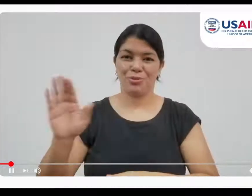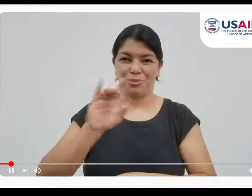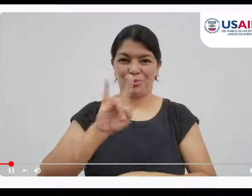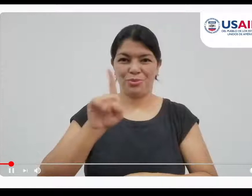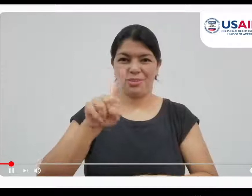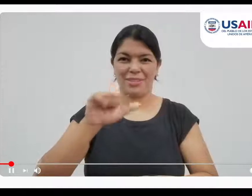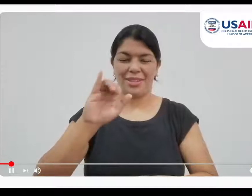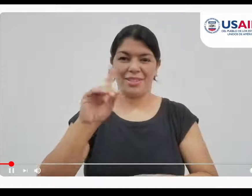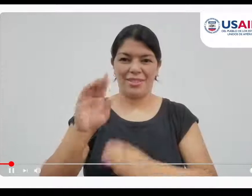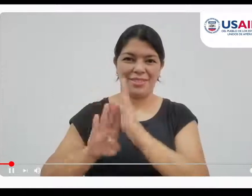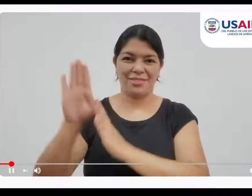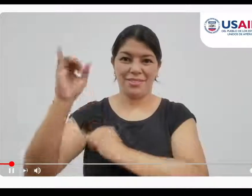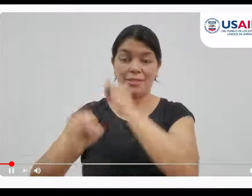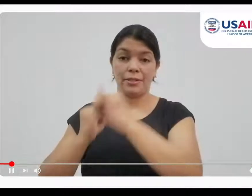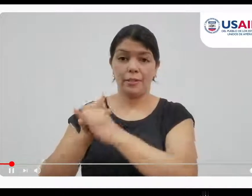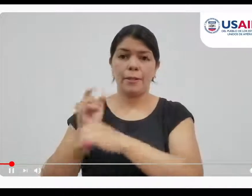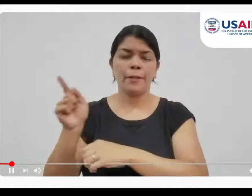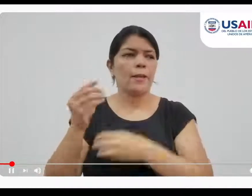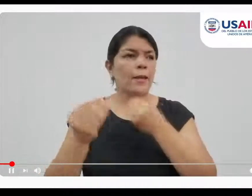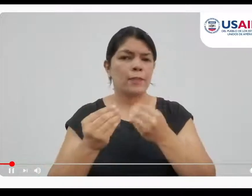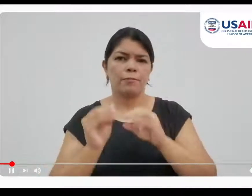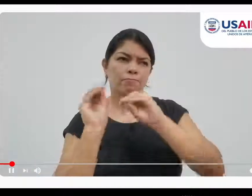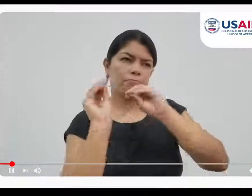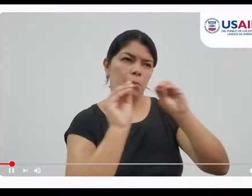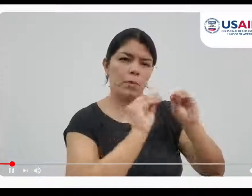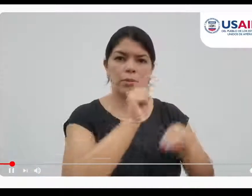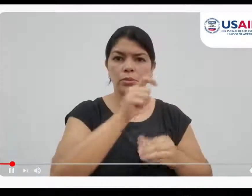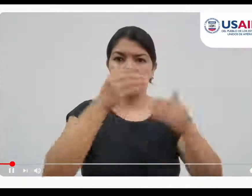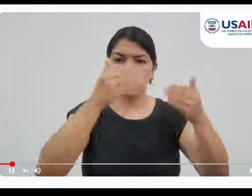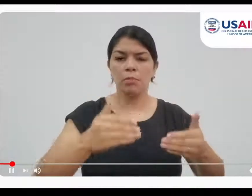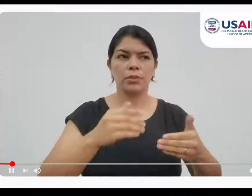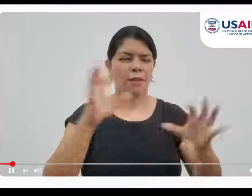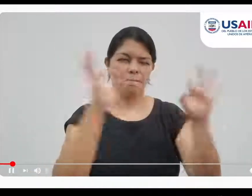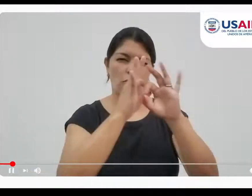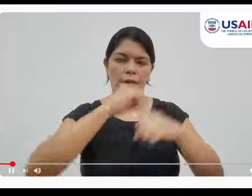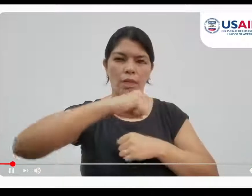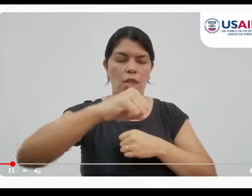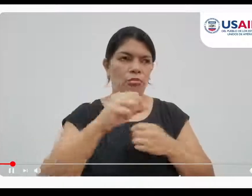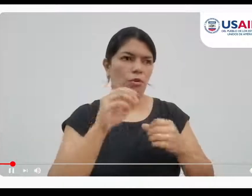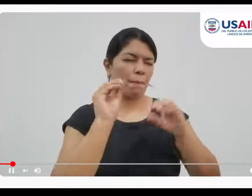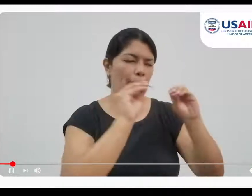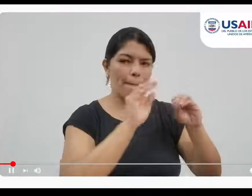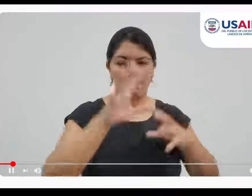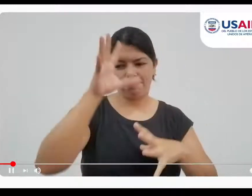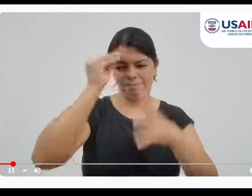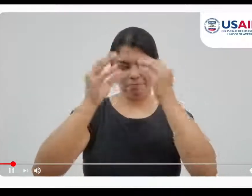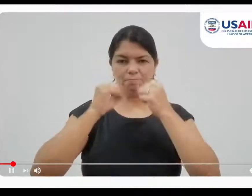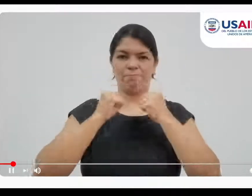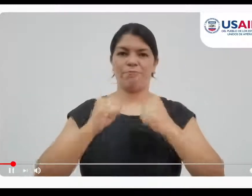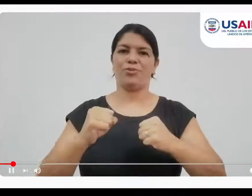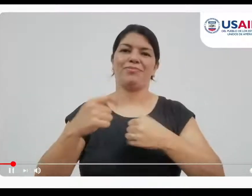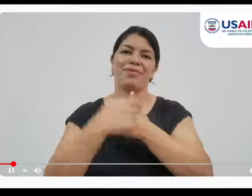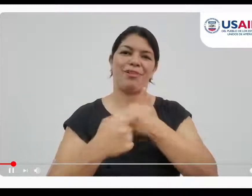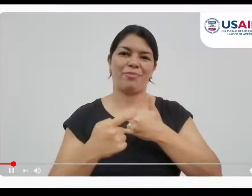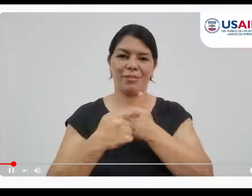USAID, está empoderando mediante un enfoque de derechos a las personas con discapacidad en diferentes territorios de Colombia.